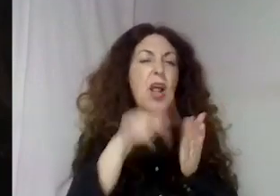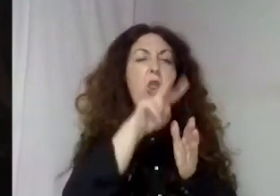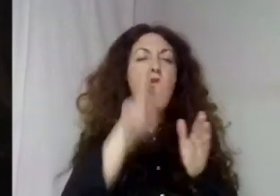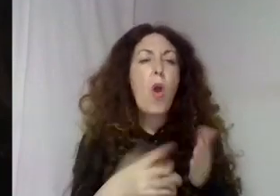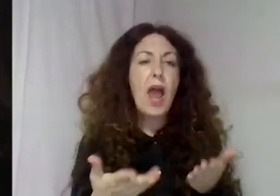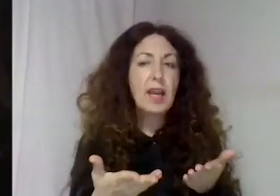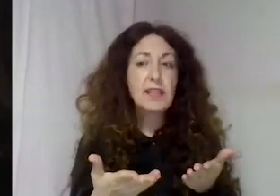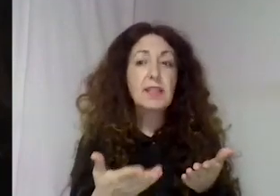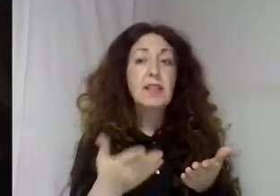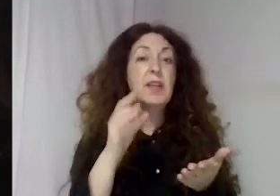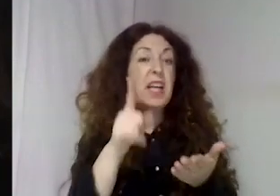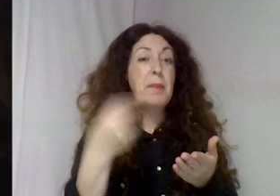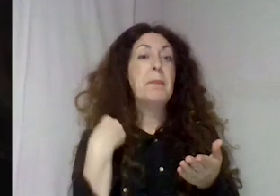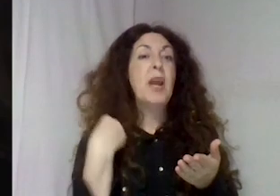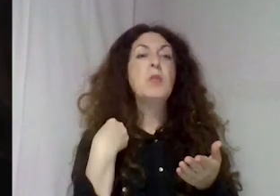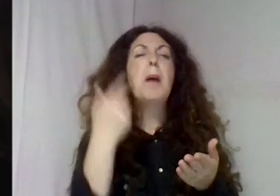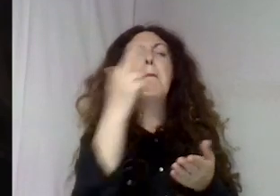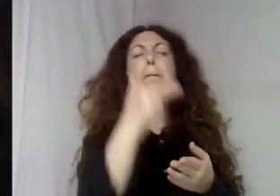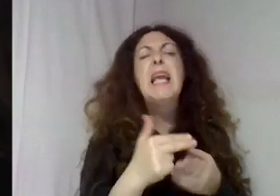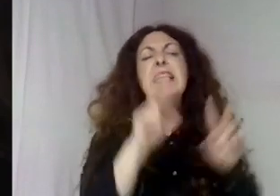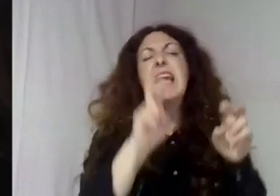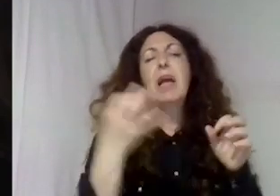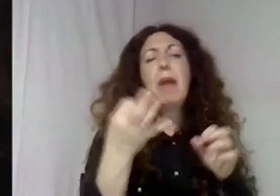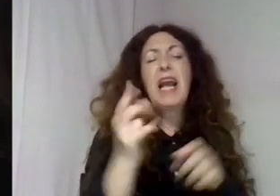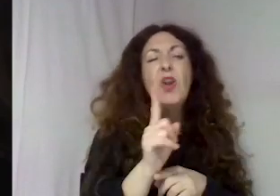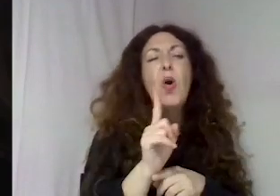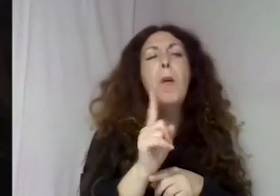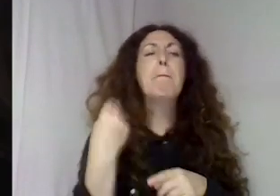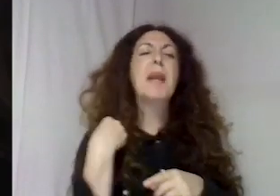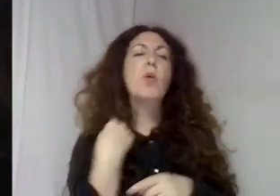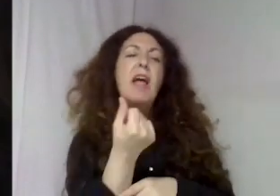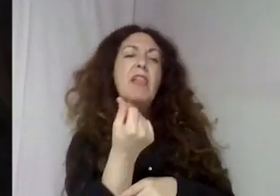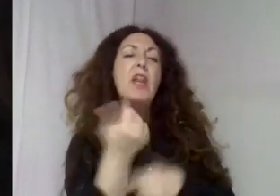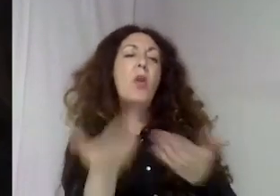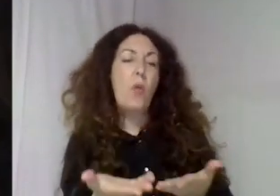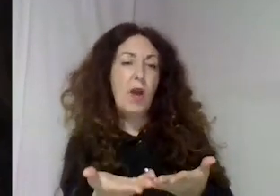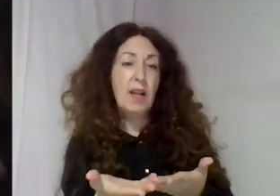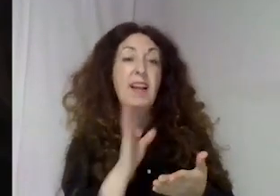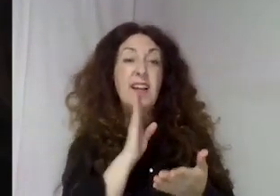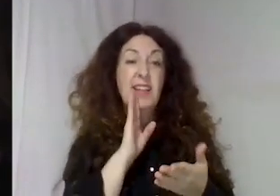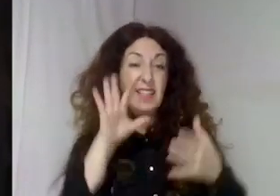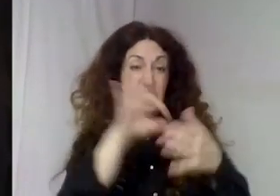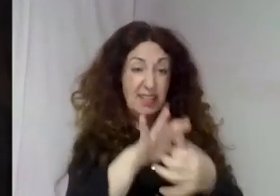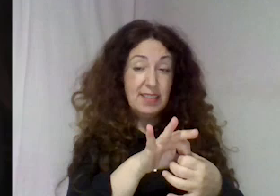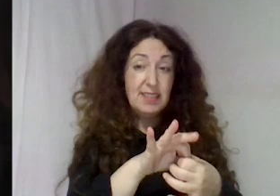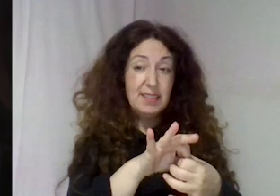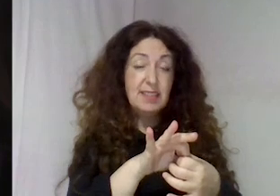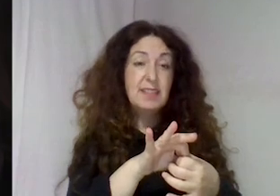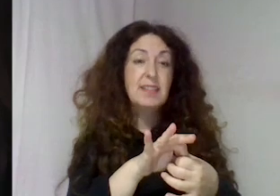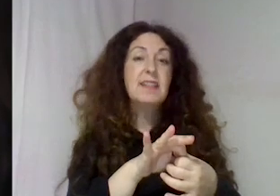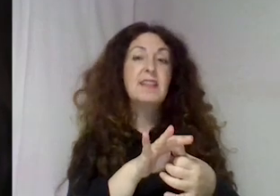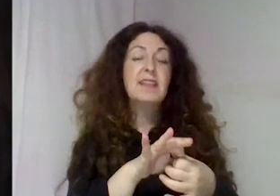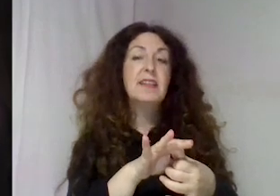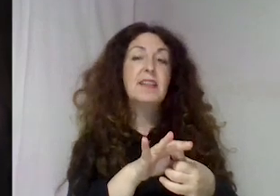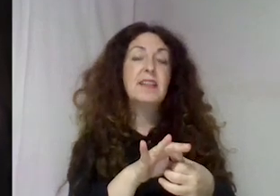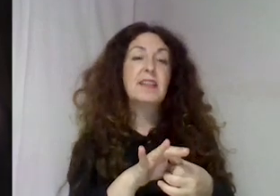decía Estrella. Y además eran buenos y hay que reivindicarlos por muchas cosas, quizás no por todo, pero